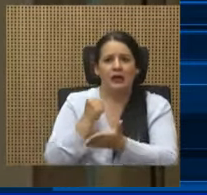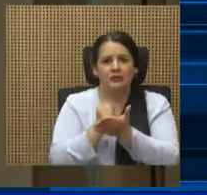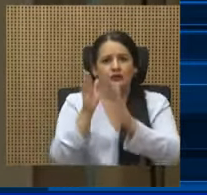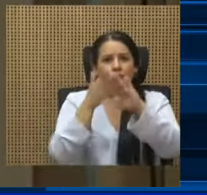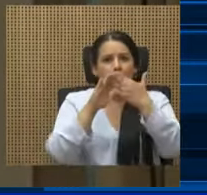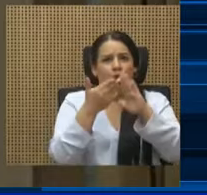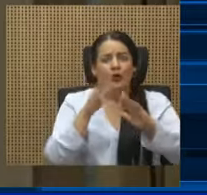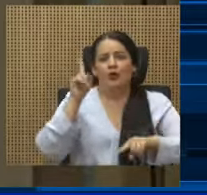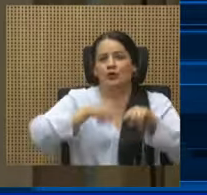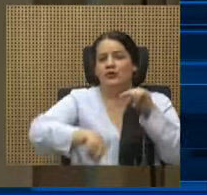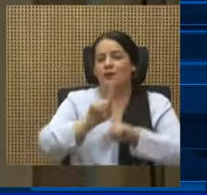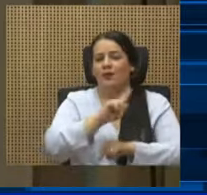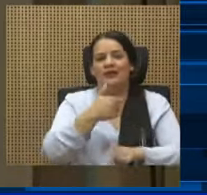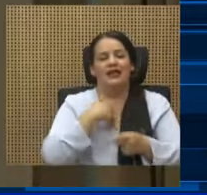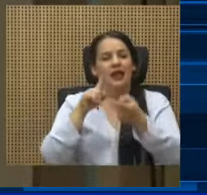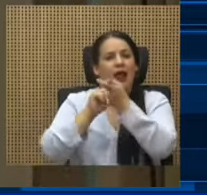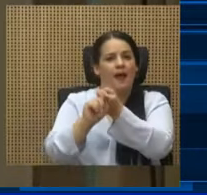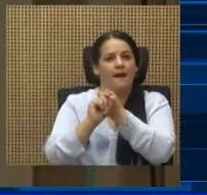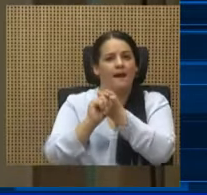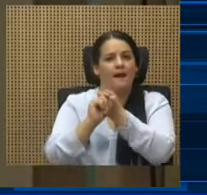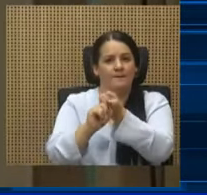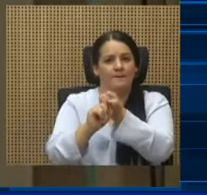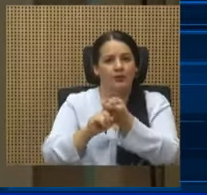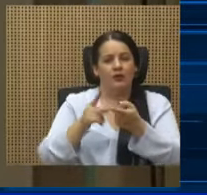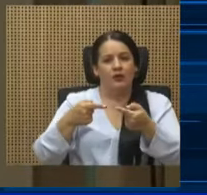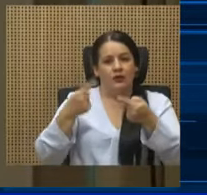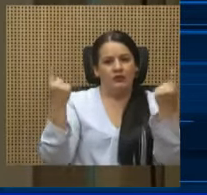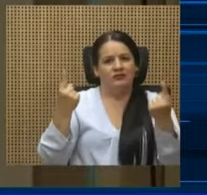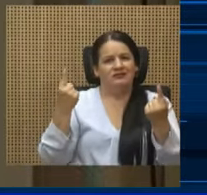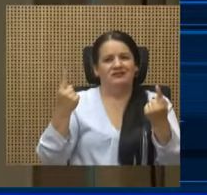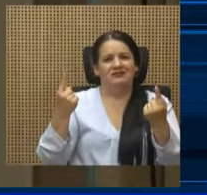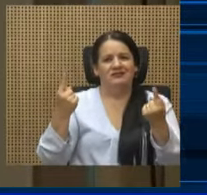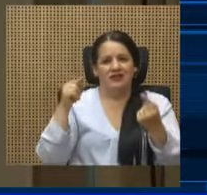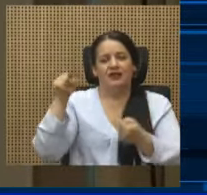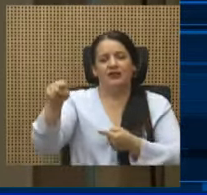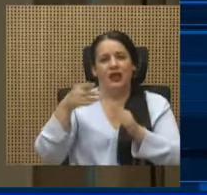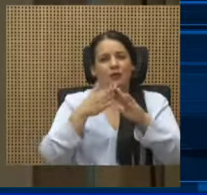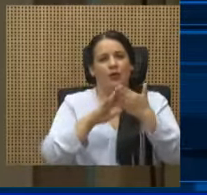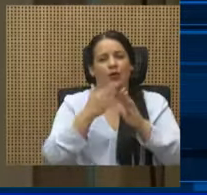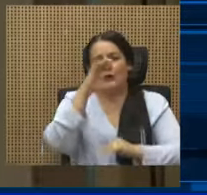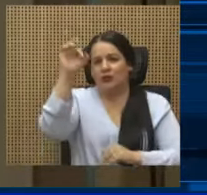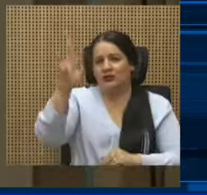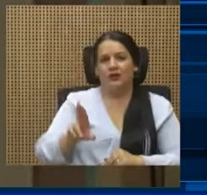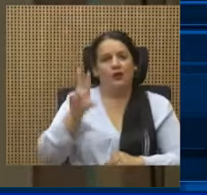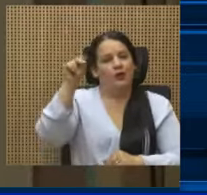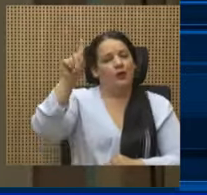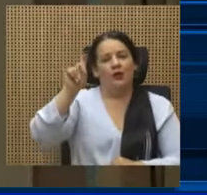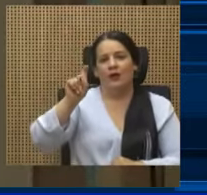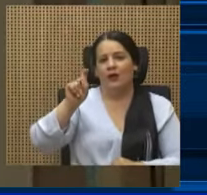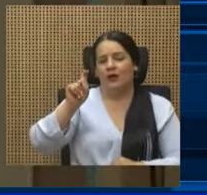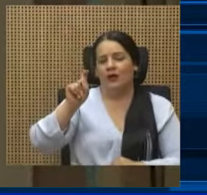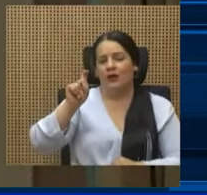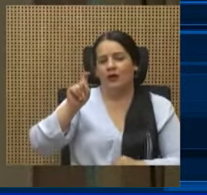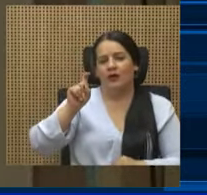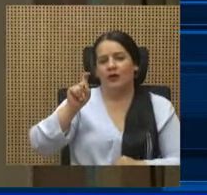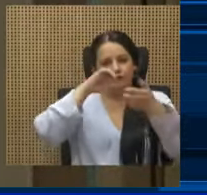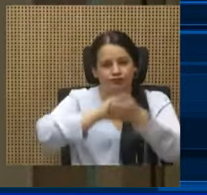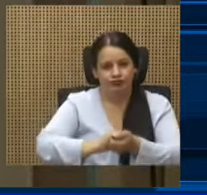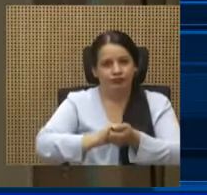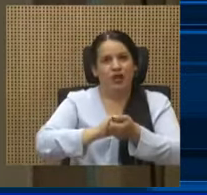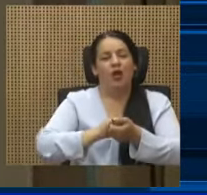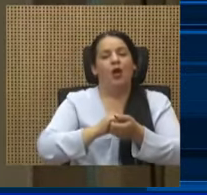amistad con los enemigos del pueblo. Costa Rica no puede tener lazos de alianzas con un gobierno que